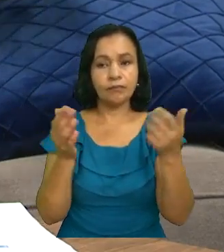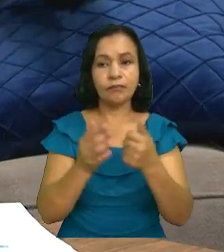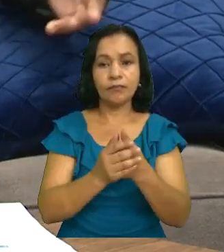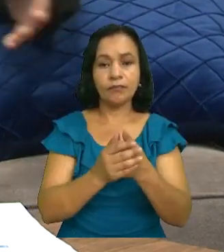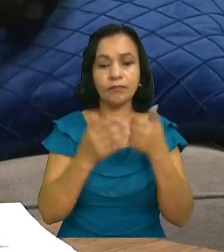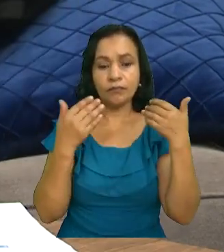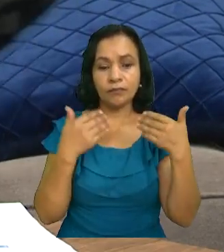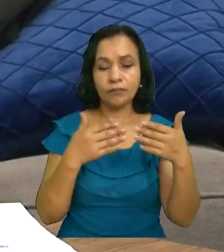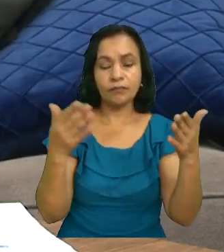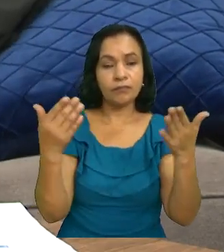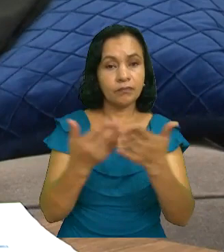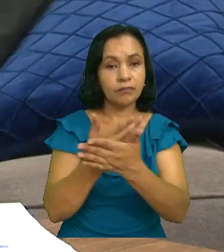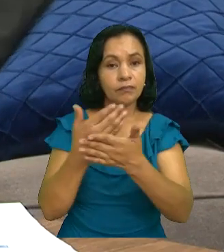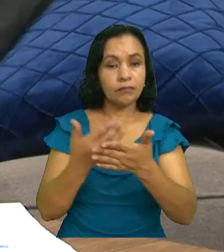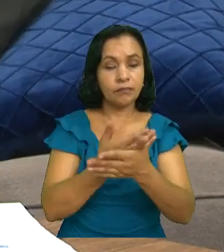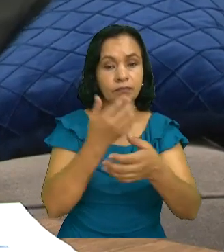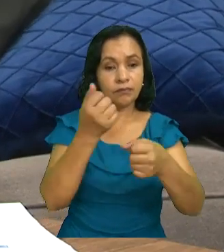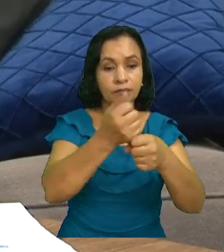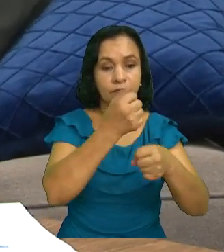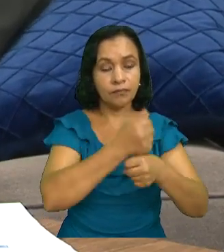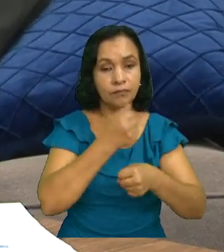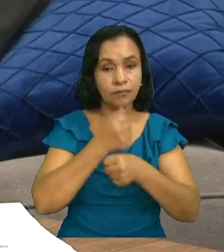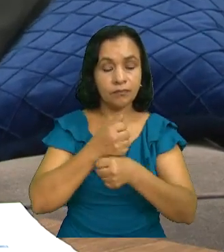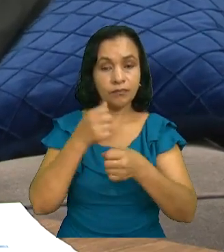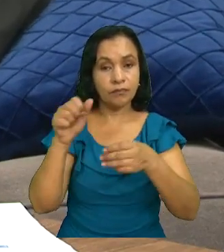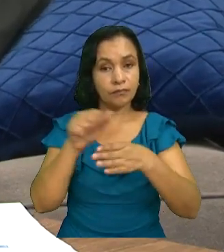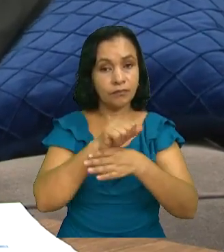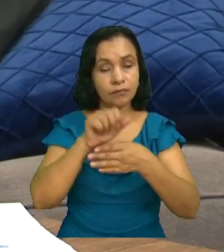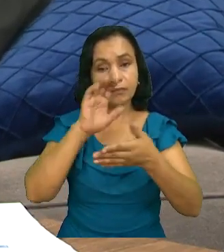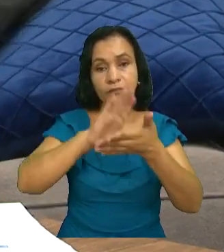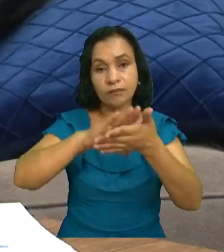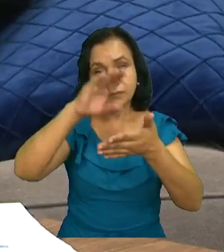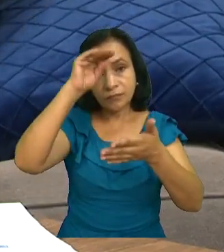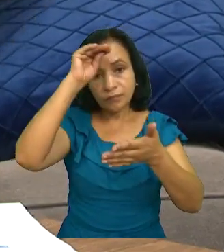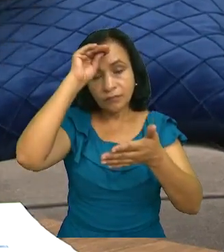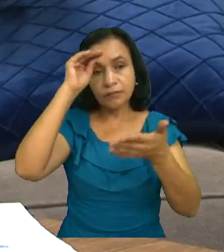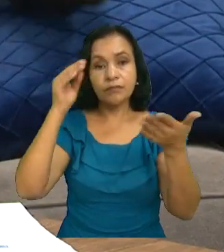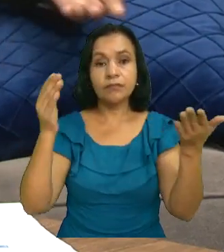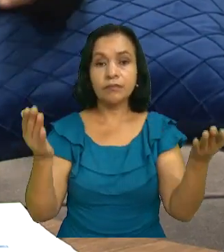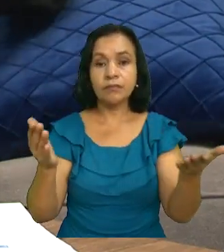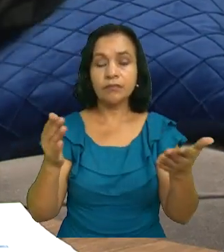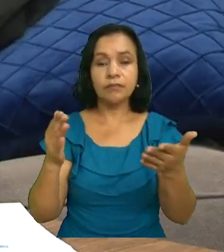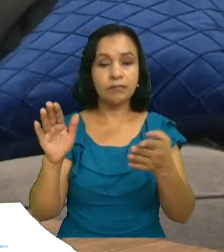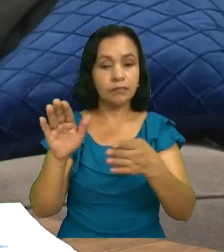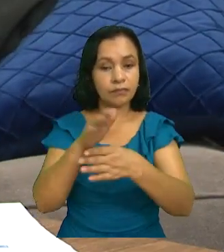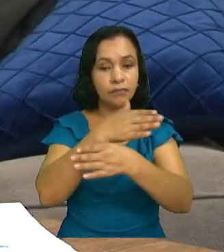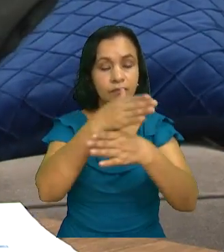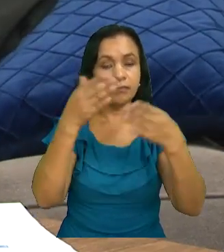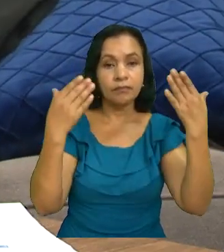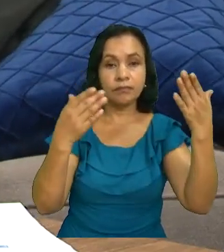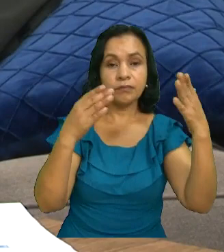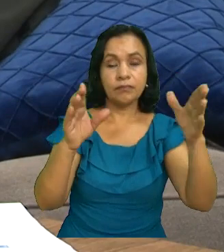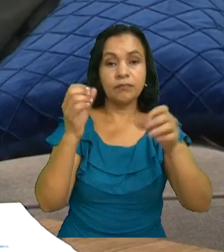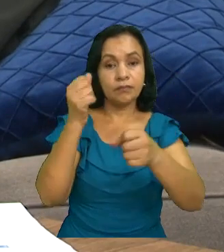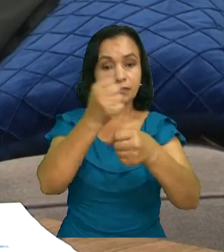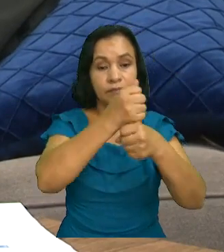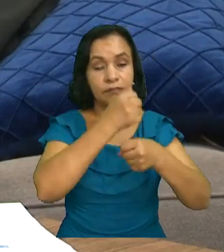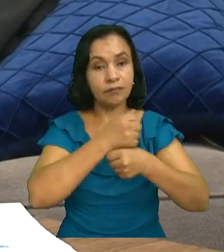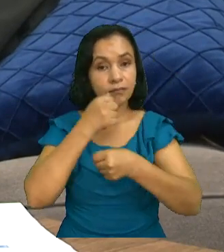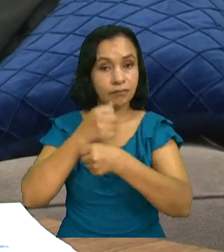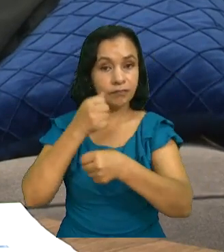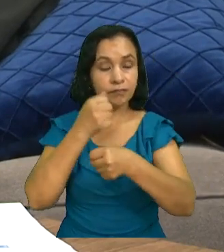abre una nueva oportunidad para poner en práctica sus conocimientos. Cantidad de técnicos que son empleados en estos